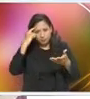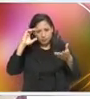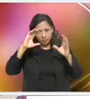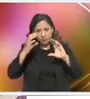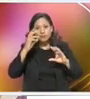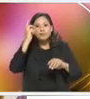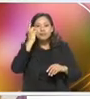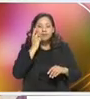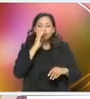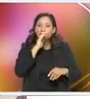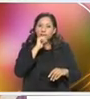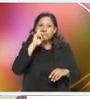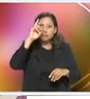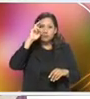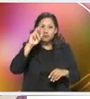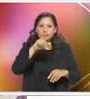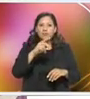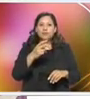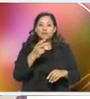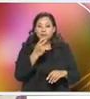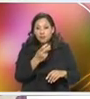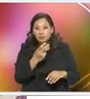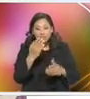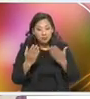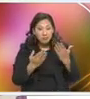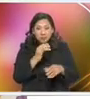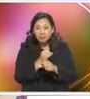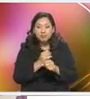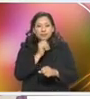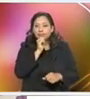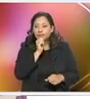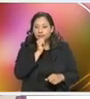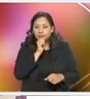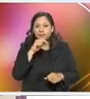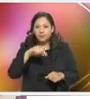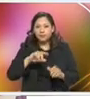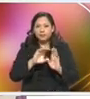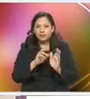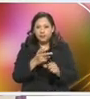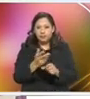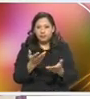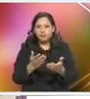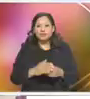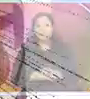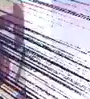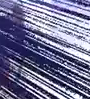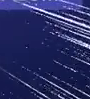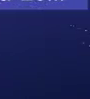el sueño, síntoma que no ha sido del todo estudiado y del que vamos a hablar aquí en el estudio.